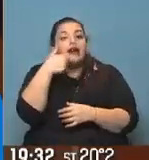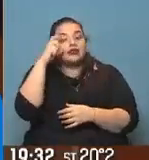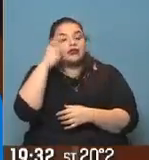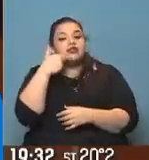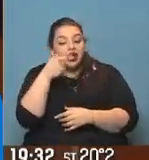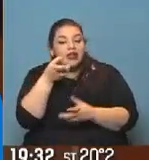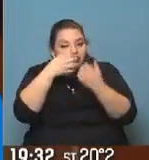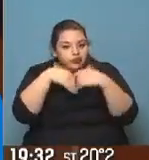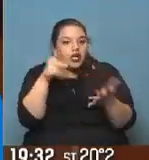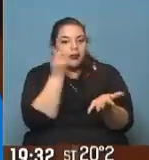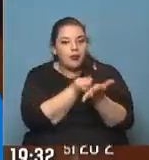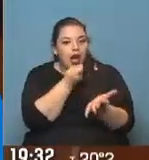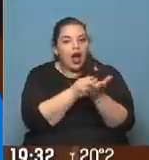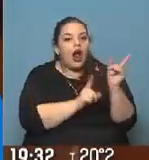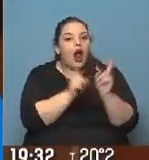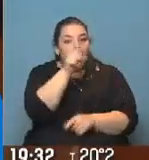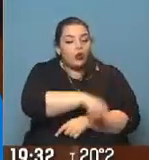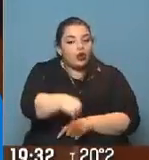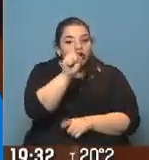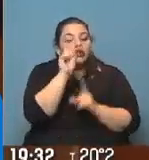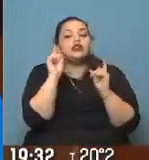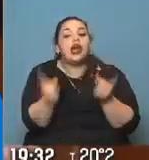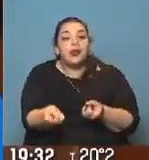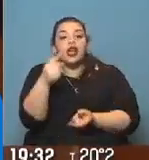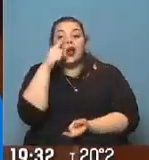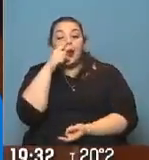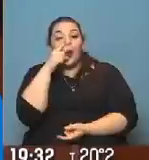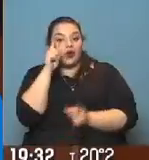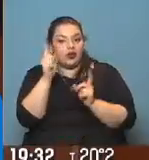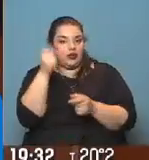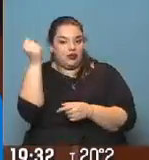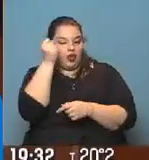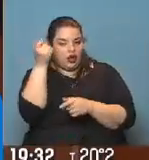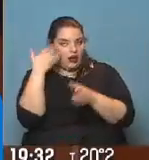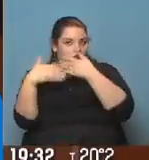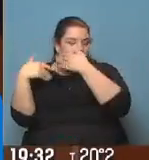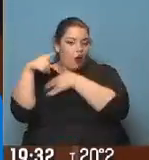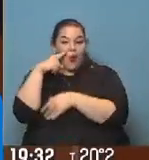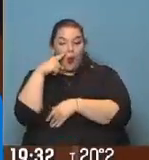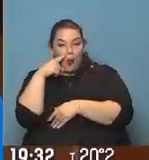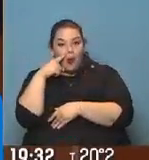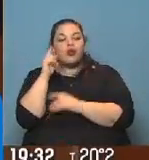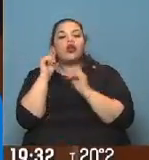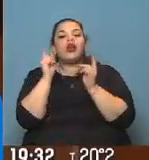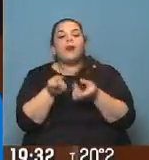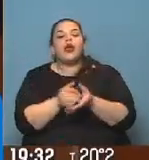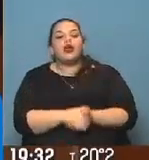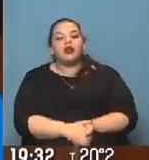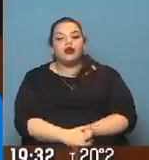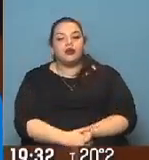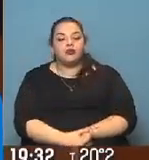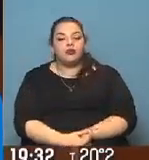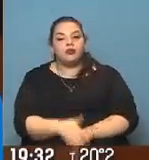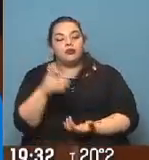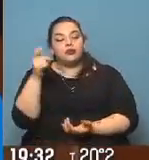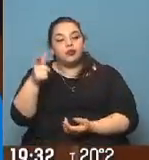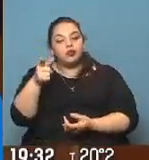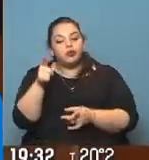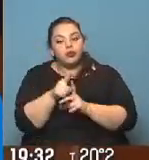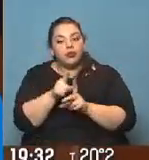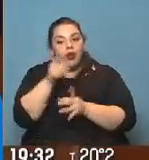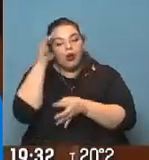ellos y en junio, esto es lo importante, por eso iba un poquito para atrás, la Corte tomó un fallo de Chaco y lo revocó.